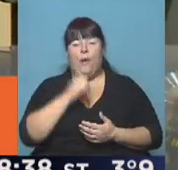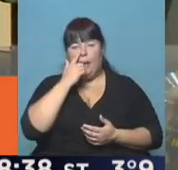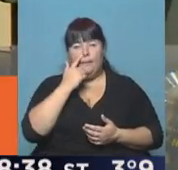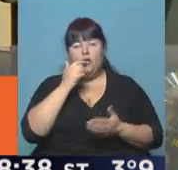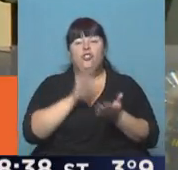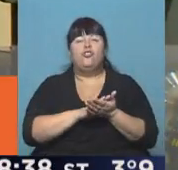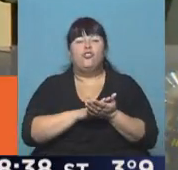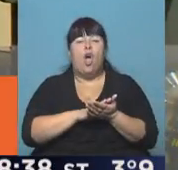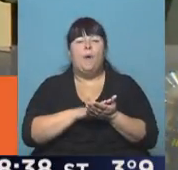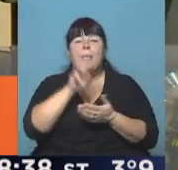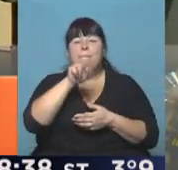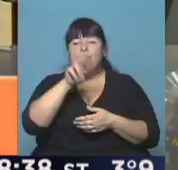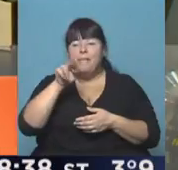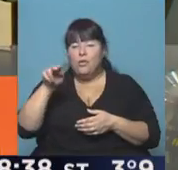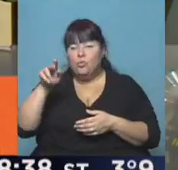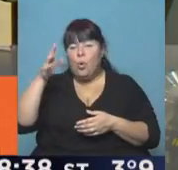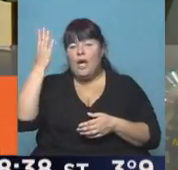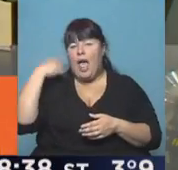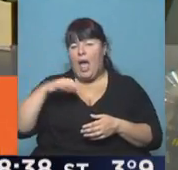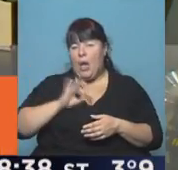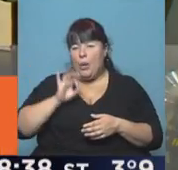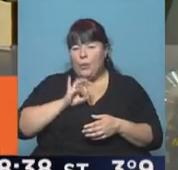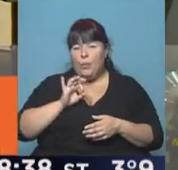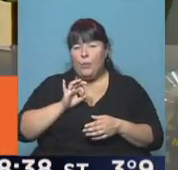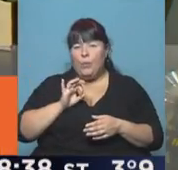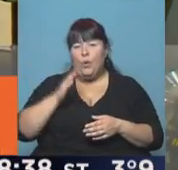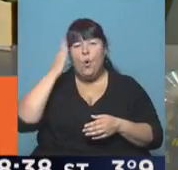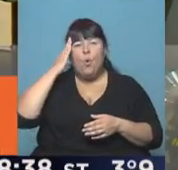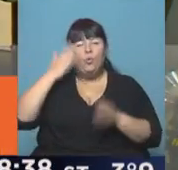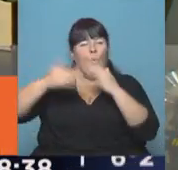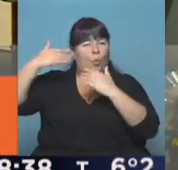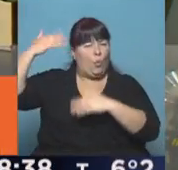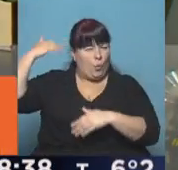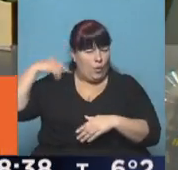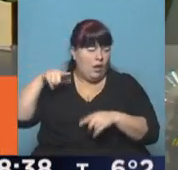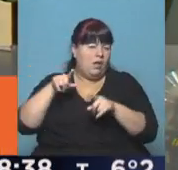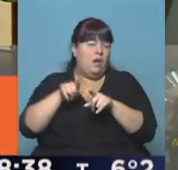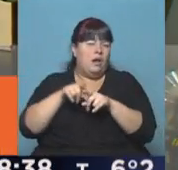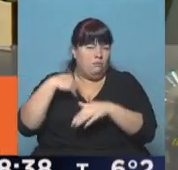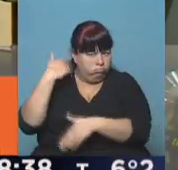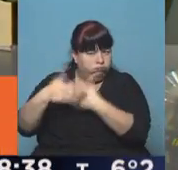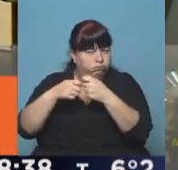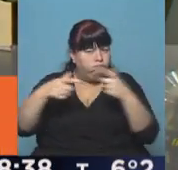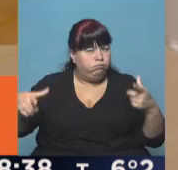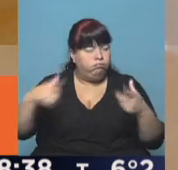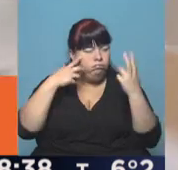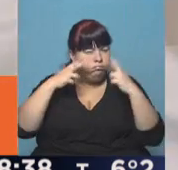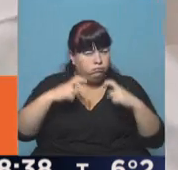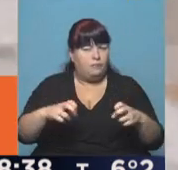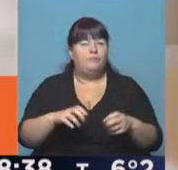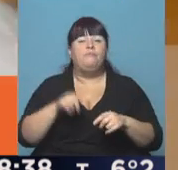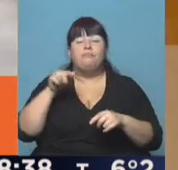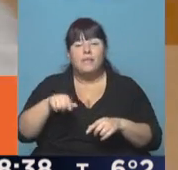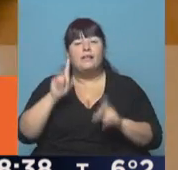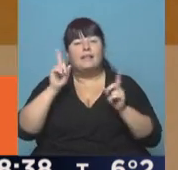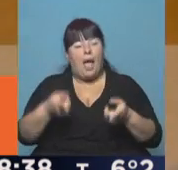son pinturas de culturas precolombinas que están avanzando mucho en esos estudios y